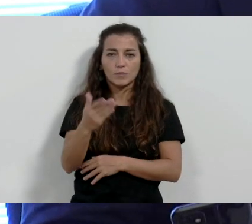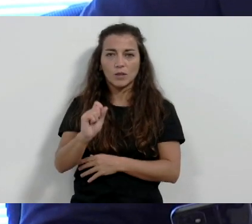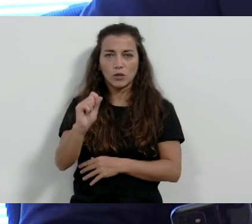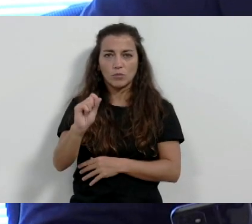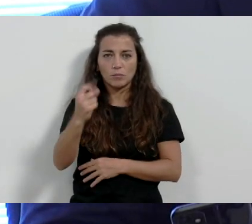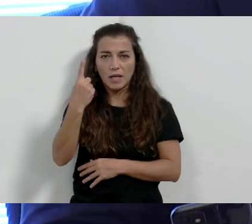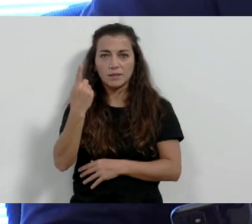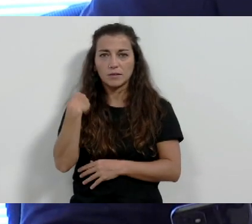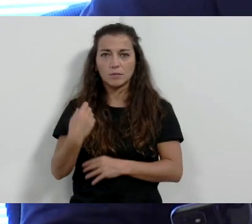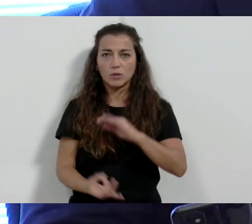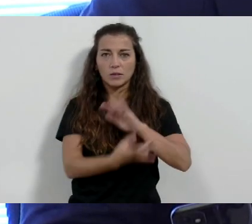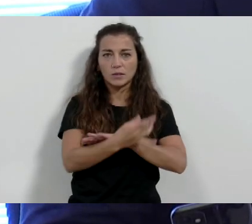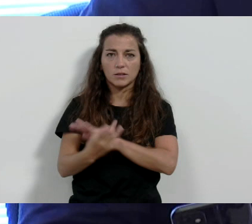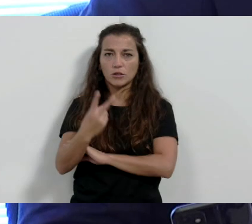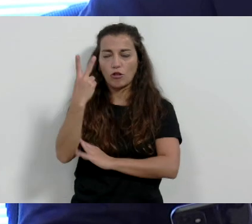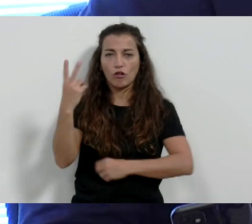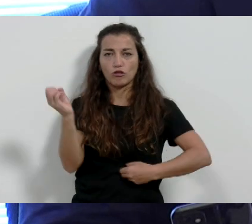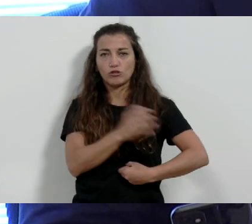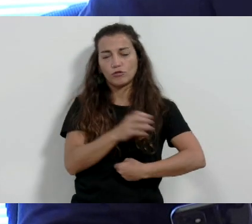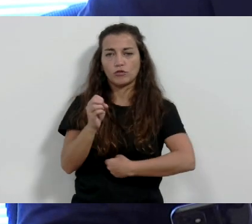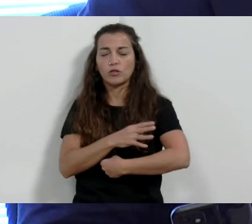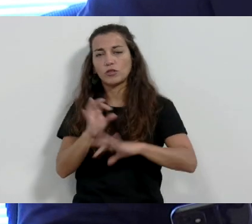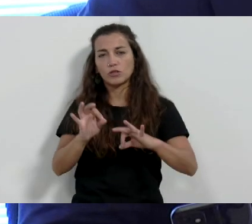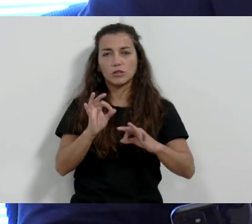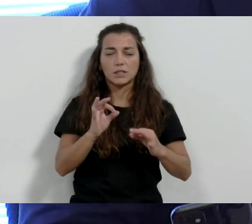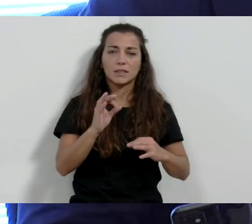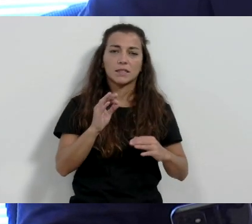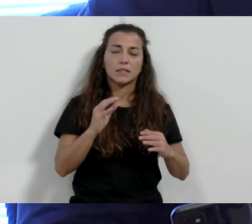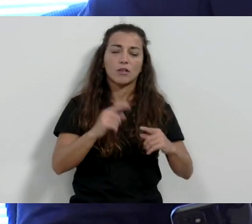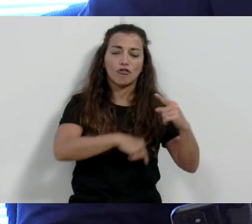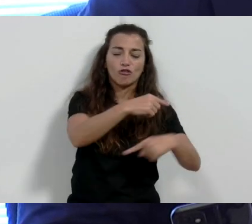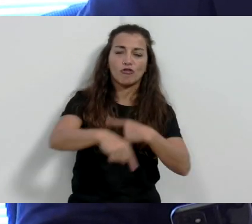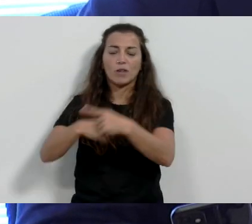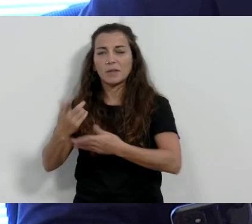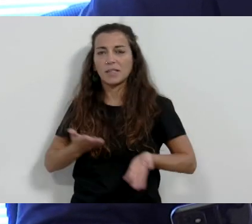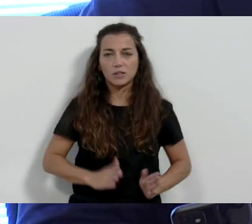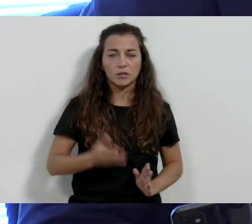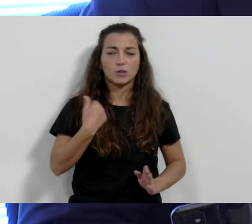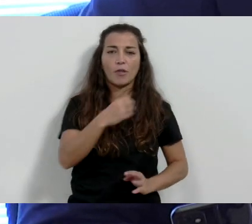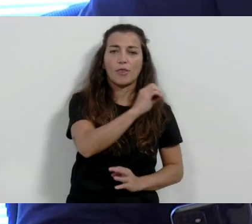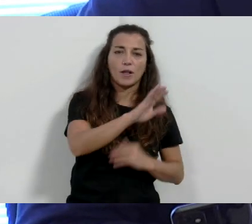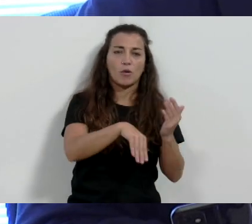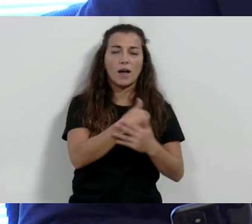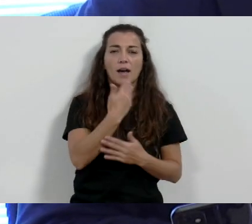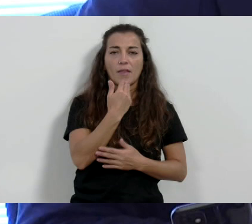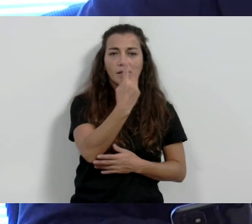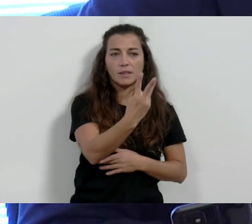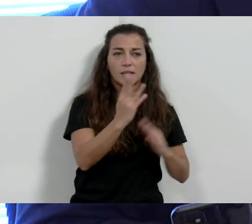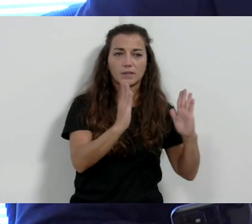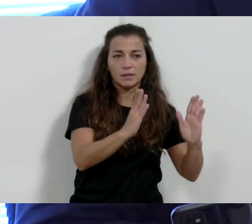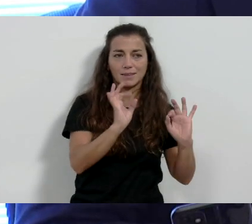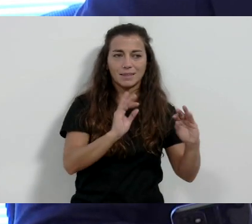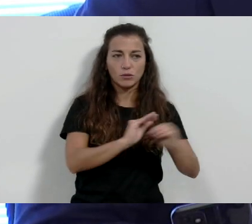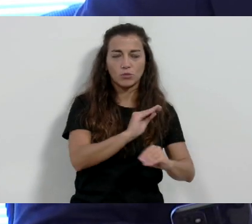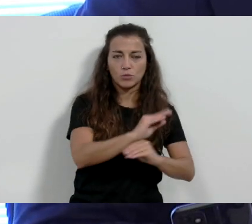de ayudas mensuales para las familias con hijos comprendidos entre 0 y 3 años para hacer frente a los gastos de guardería y también otro fondo